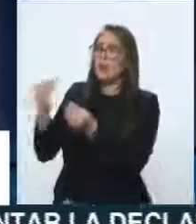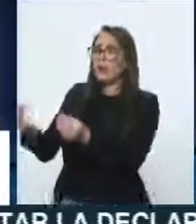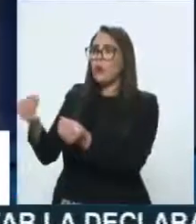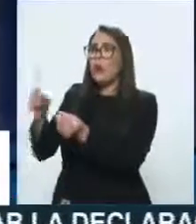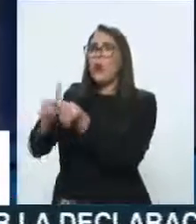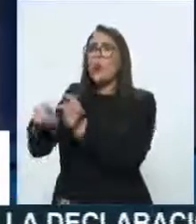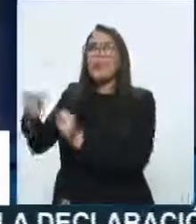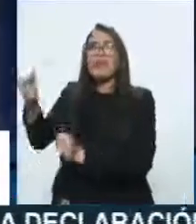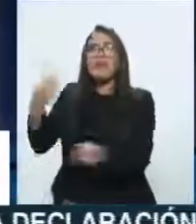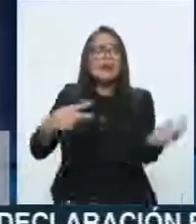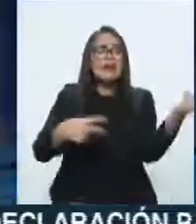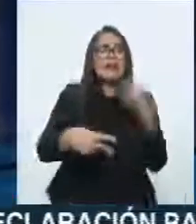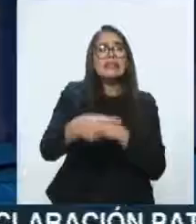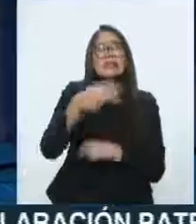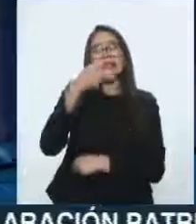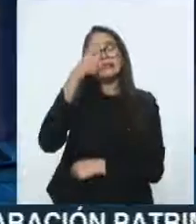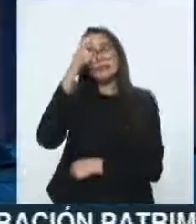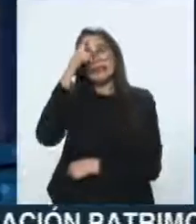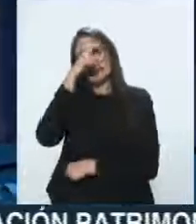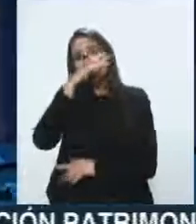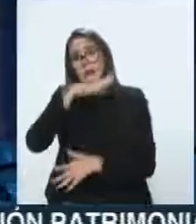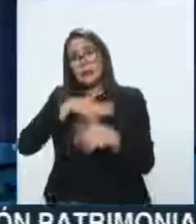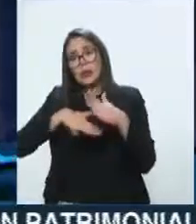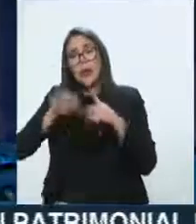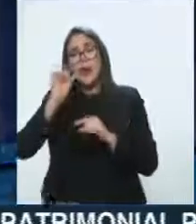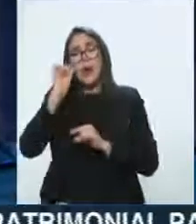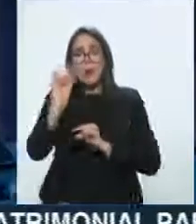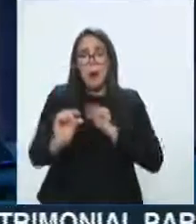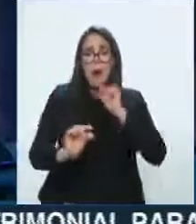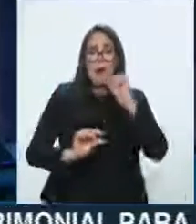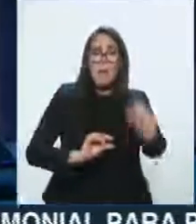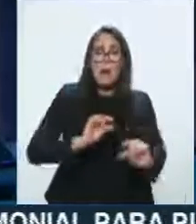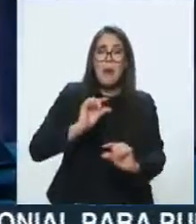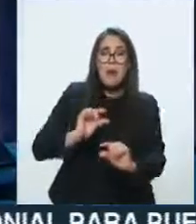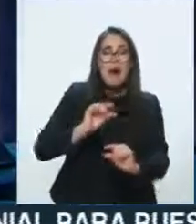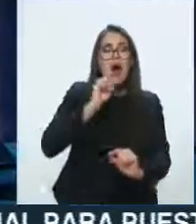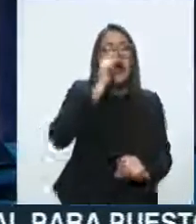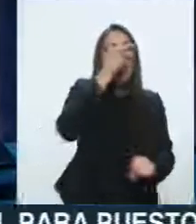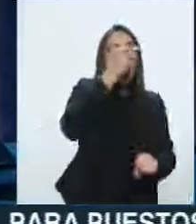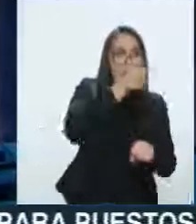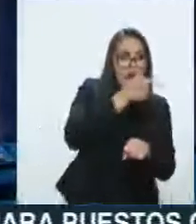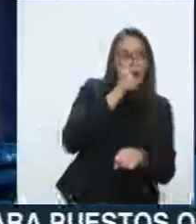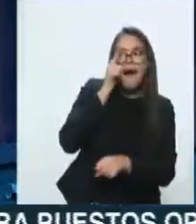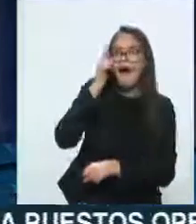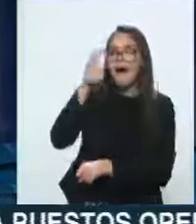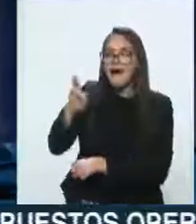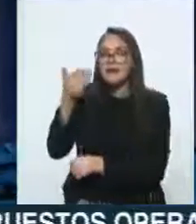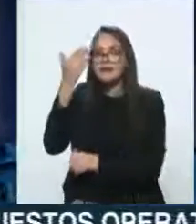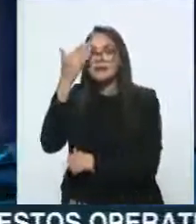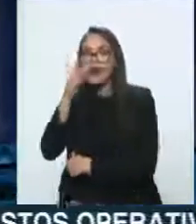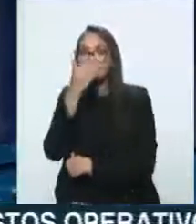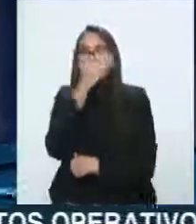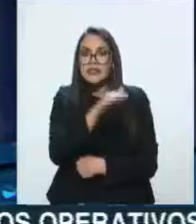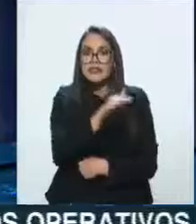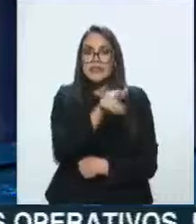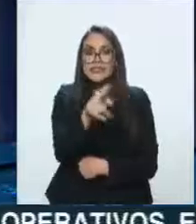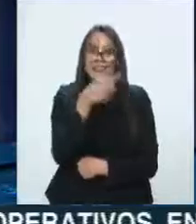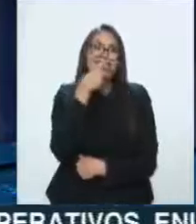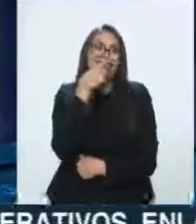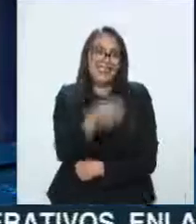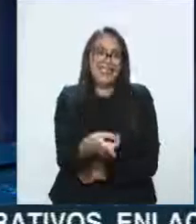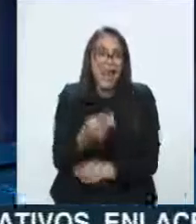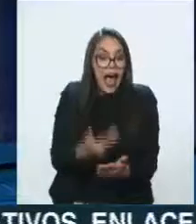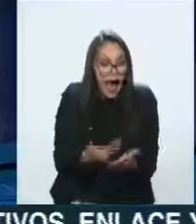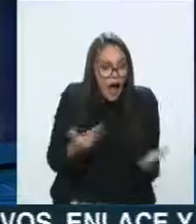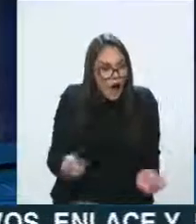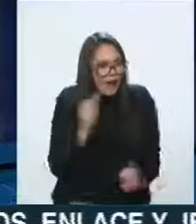cloaca que se sigue destapando y resulta escandaloso. Mencionas hace unos minutos que hoy da risa, pero da preocupación saber, eso es